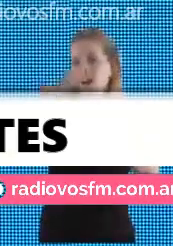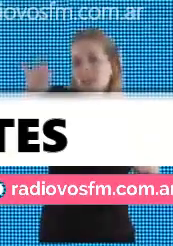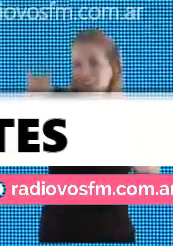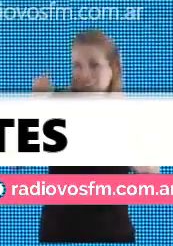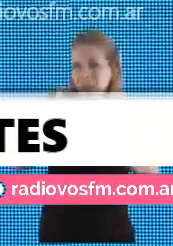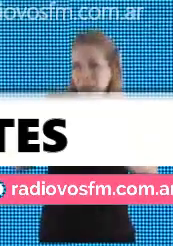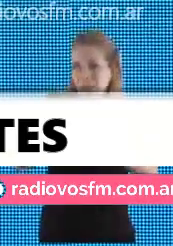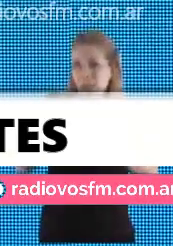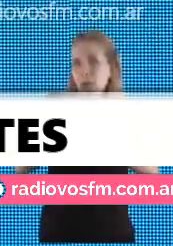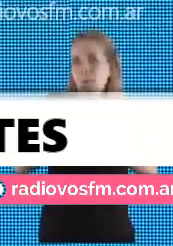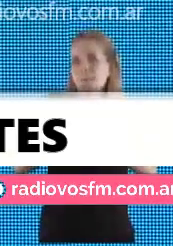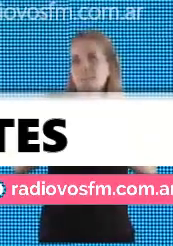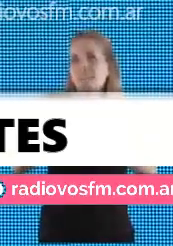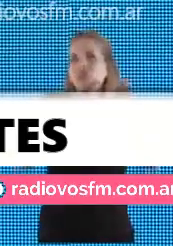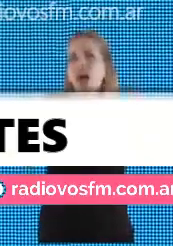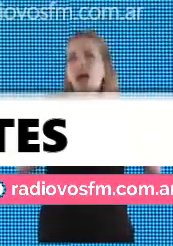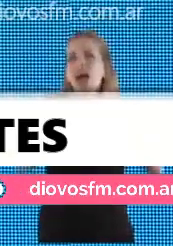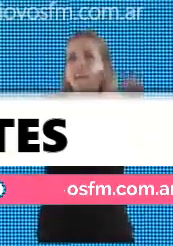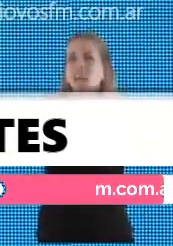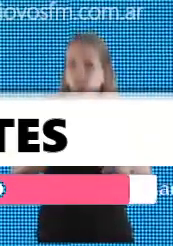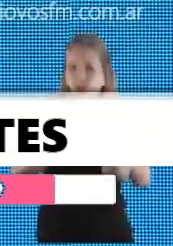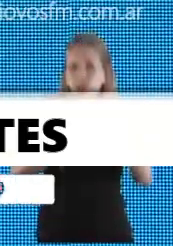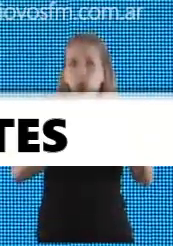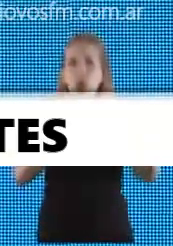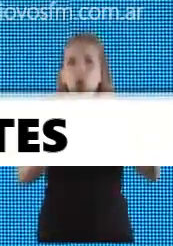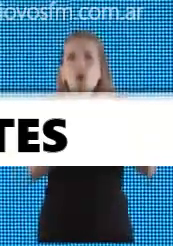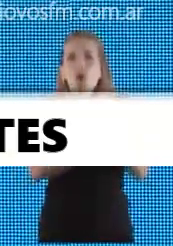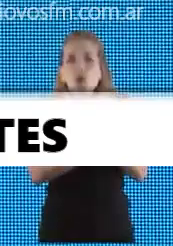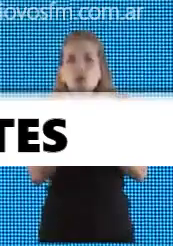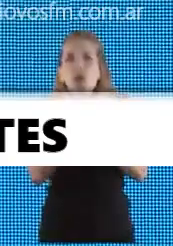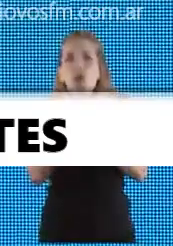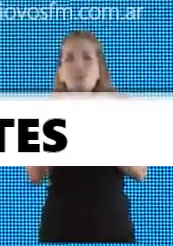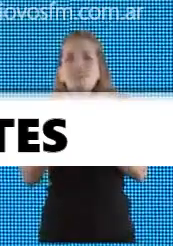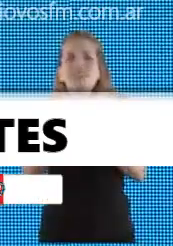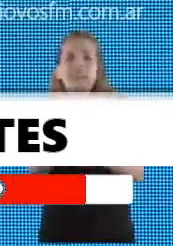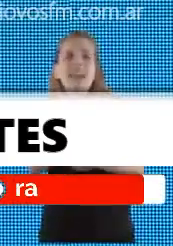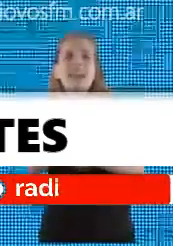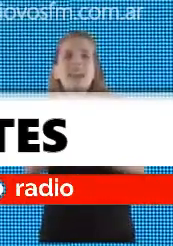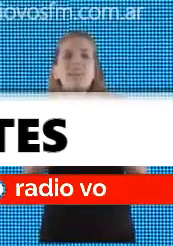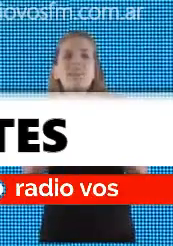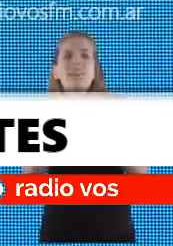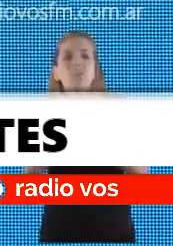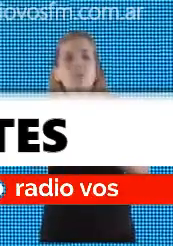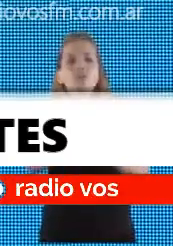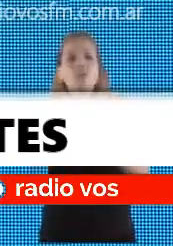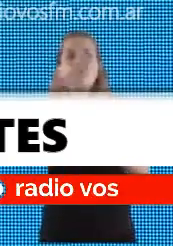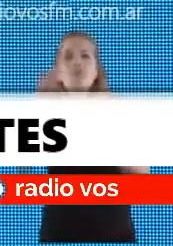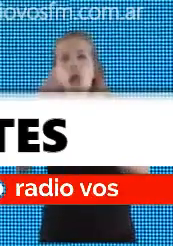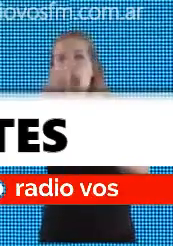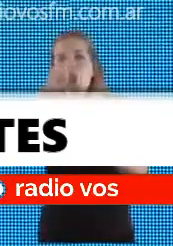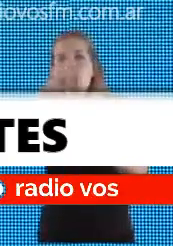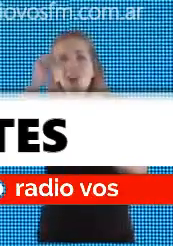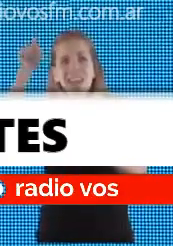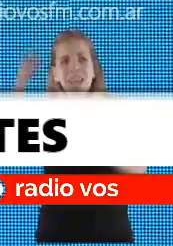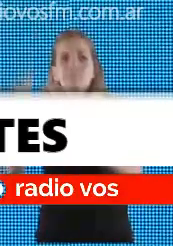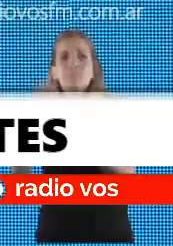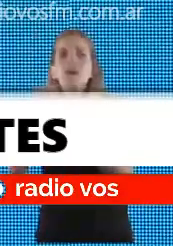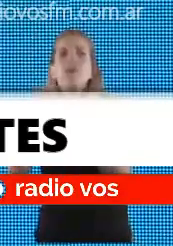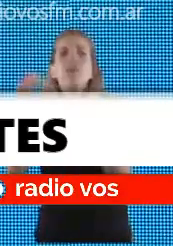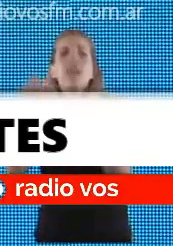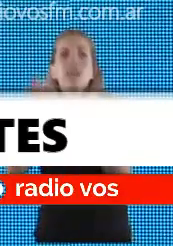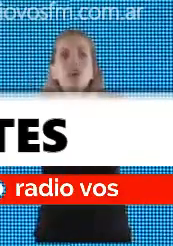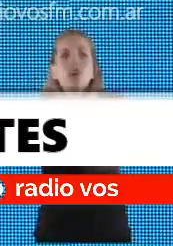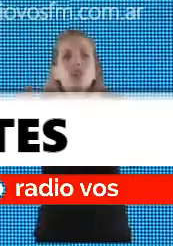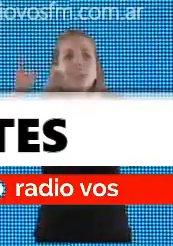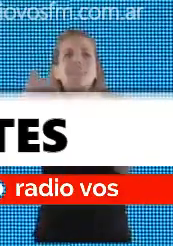ministro de agricultura con su vice jefe de gabinete para hablar con los productores y preguntarles que necesitan para poner rápidamente